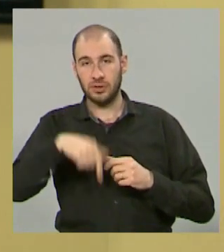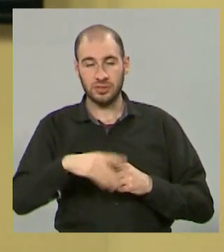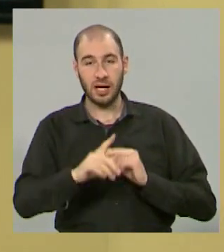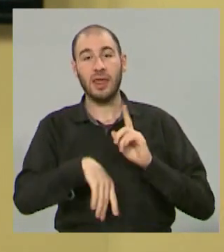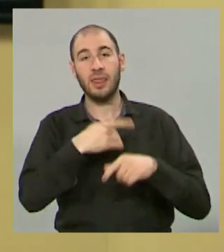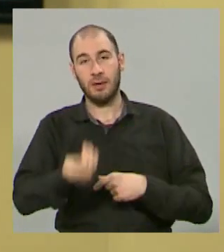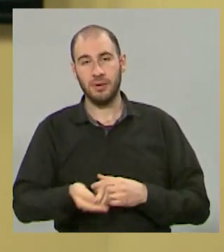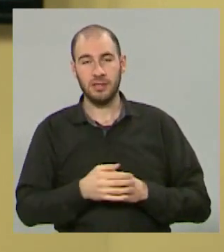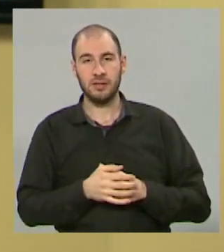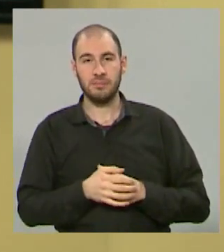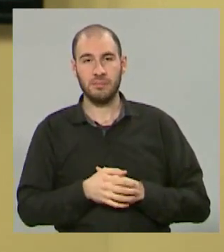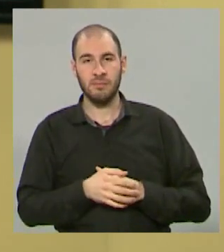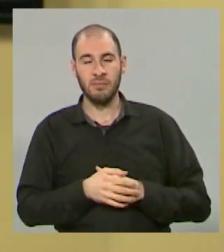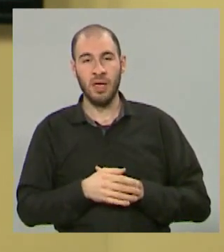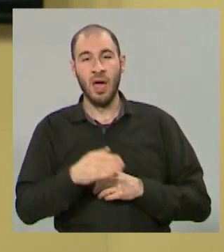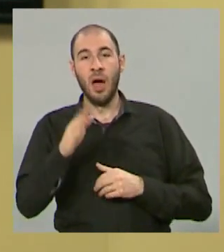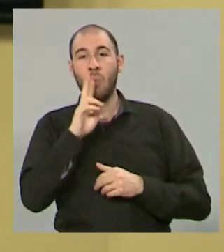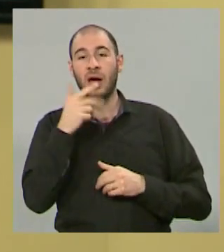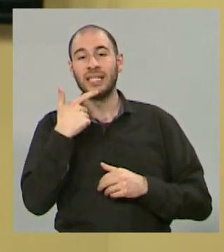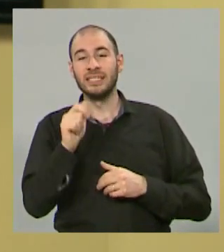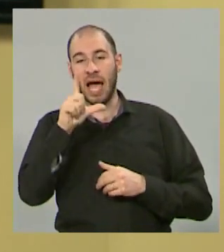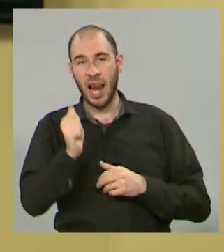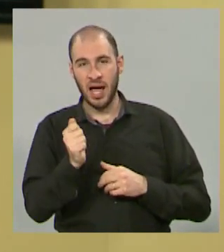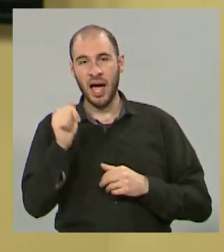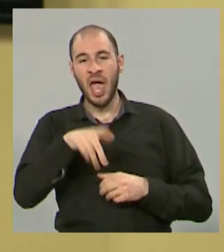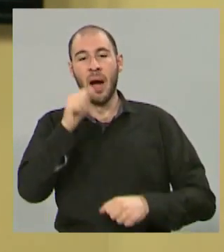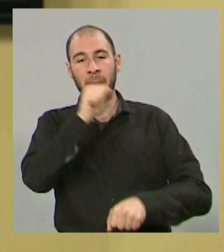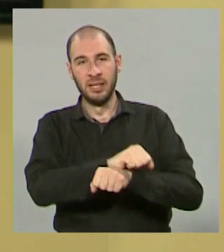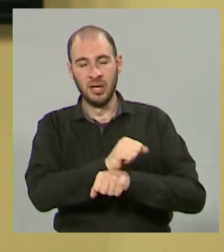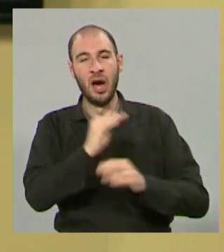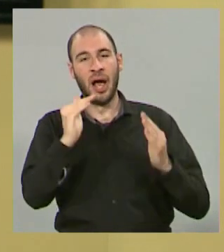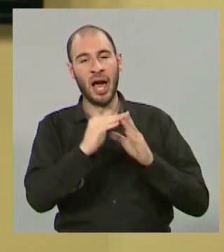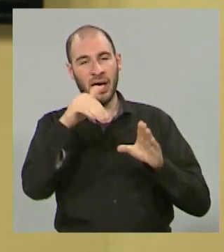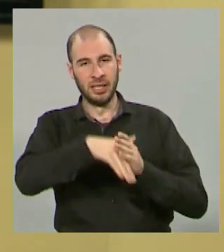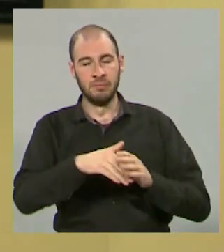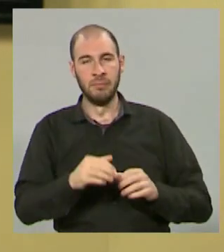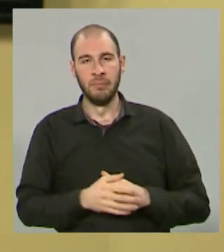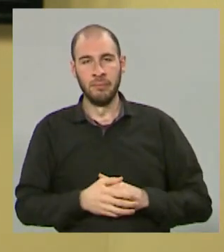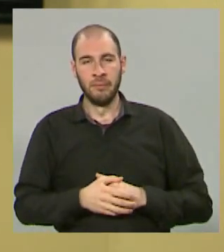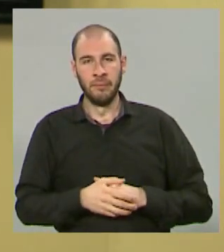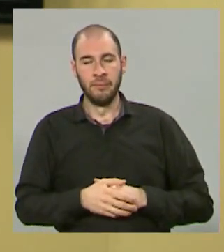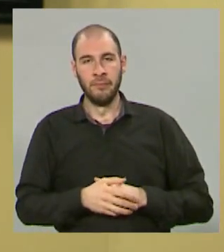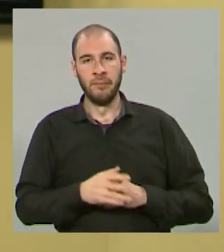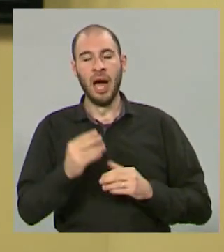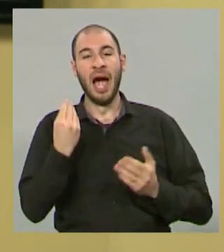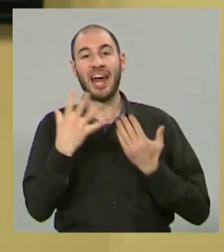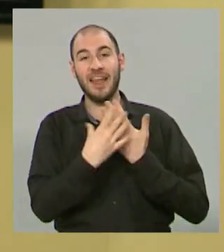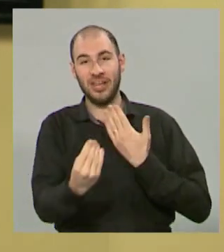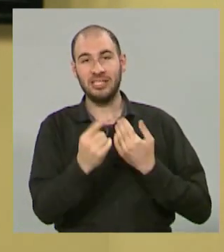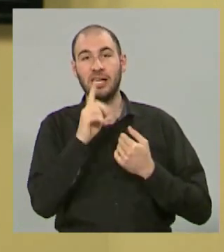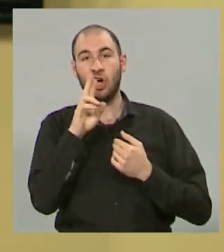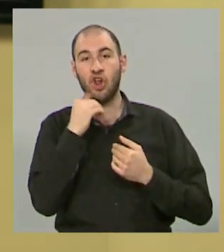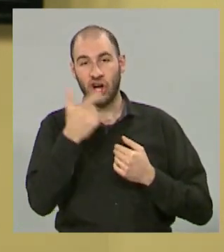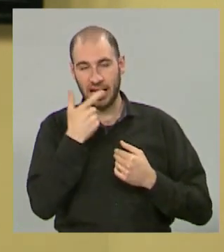luego también de que Milagros Salas obtuviera la prisión domiciliaria. Bueno, la referente Nelia Rojas